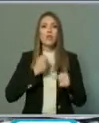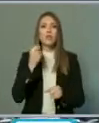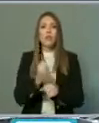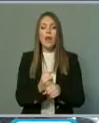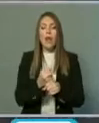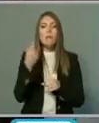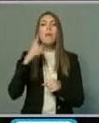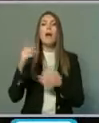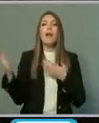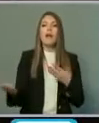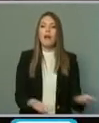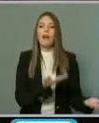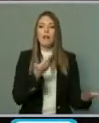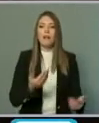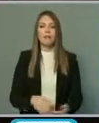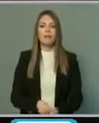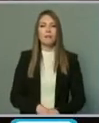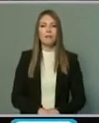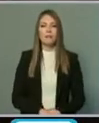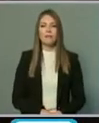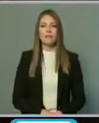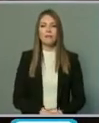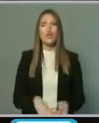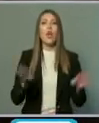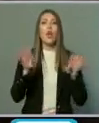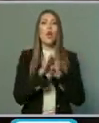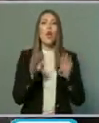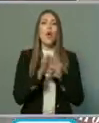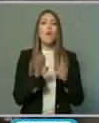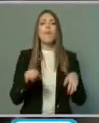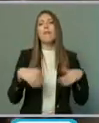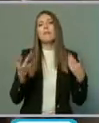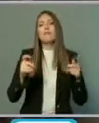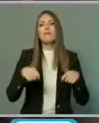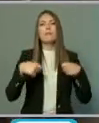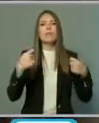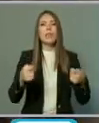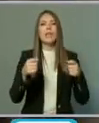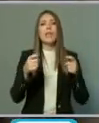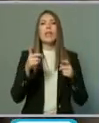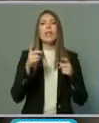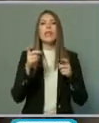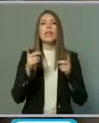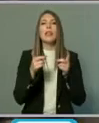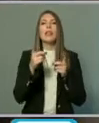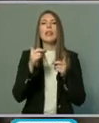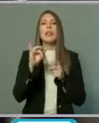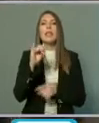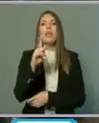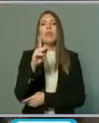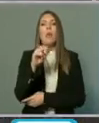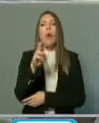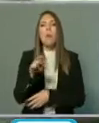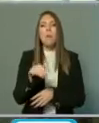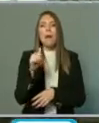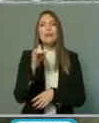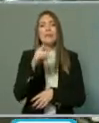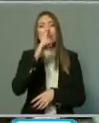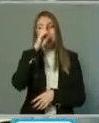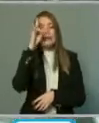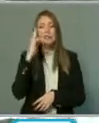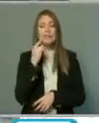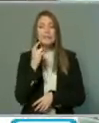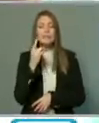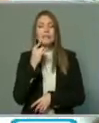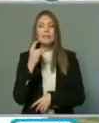alternativa. O sea que se diplomó. Gracias a la constancia. ¿Y todos sus muebles son